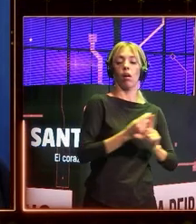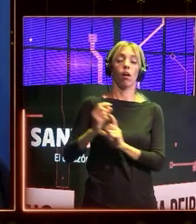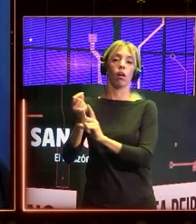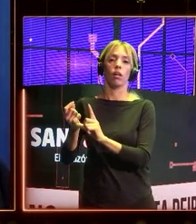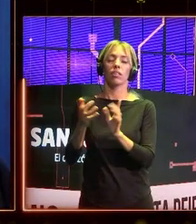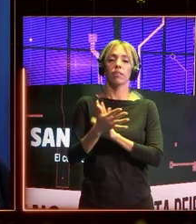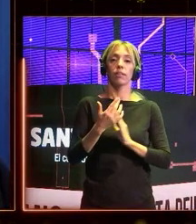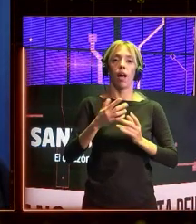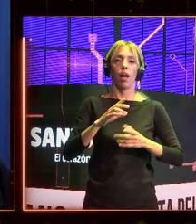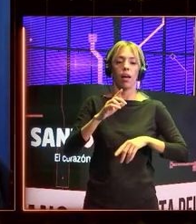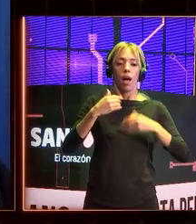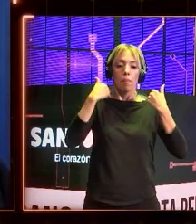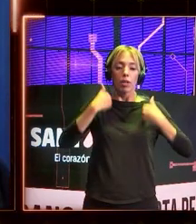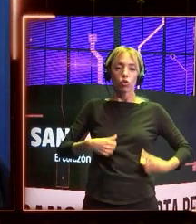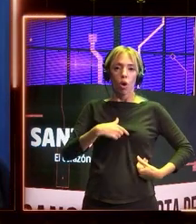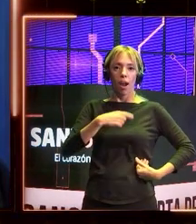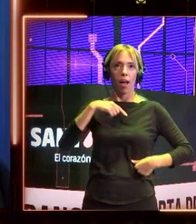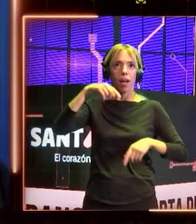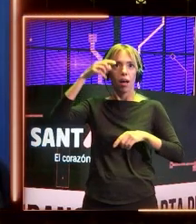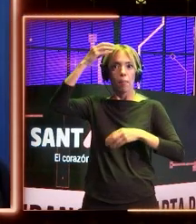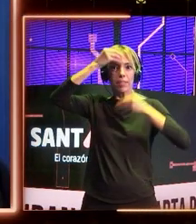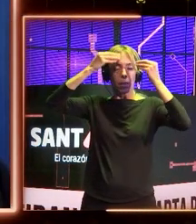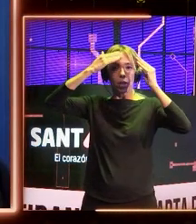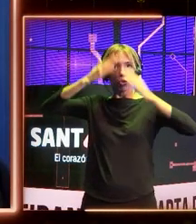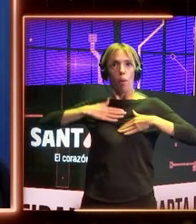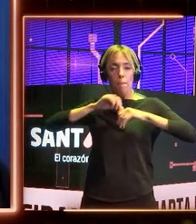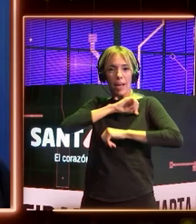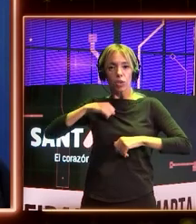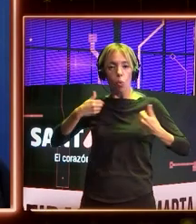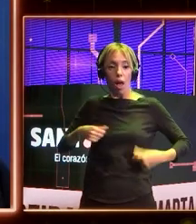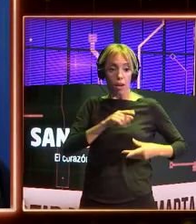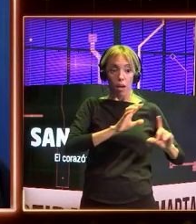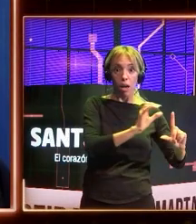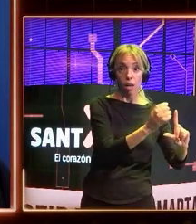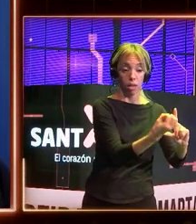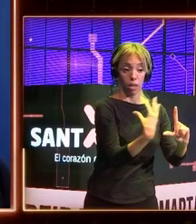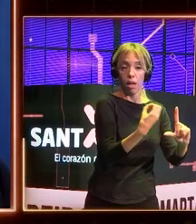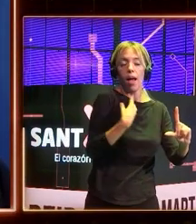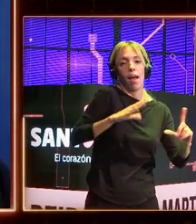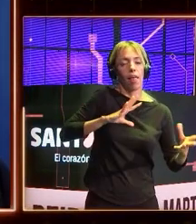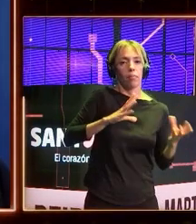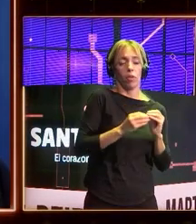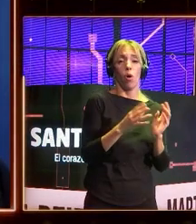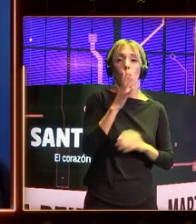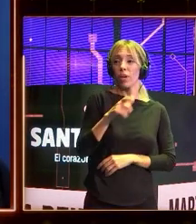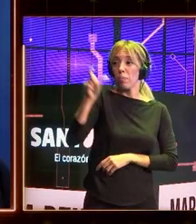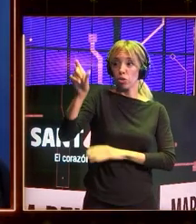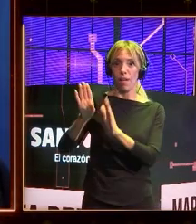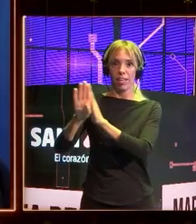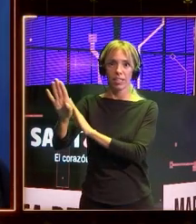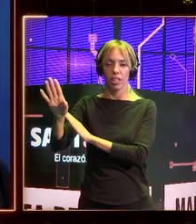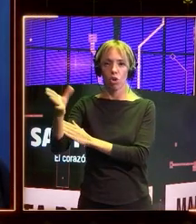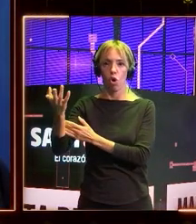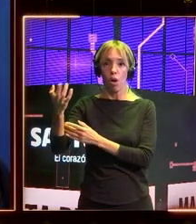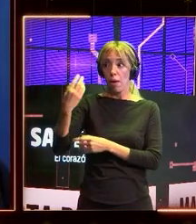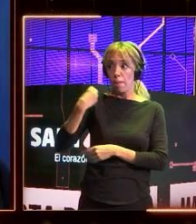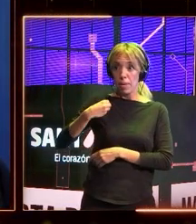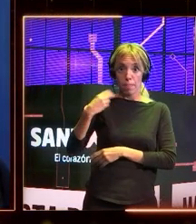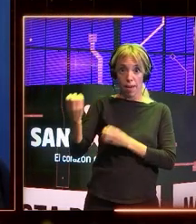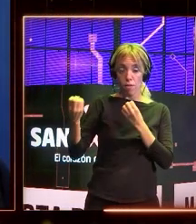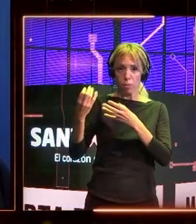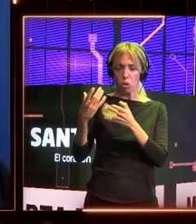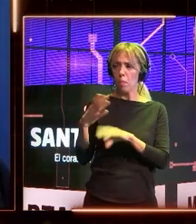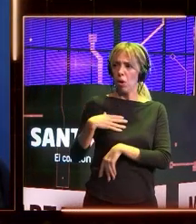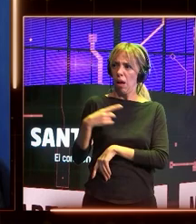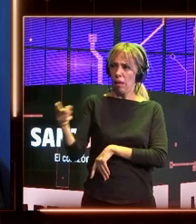a nosotros en particular. Y eso lo cambia todo, porque cuando viene tu vecino y te lleva a la contraria, piensas, sabiendo lo que sabe. Si me